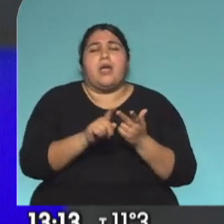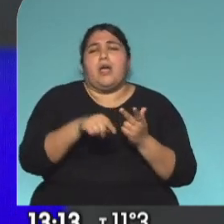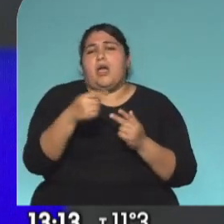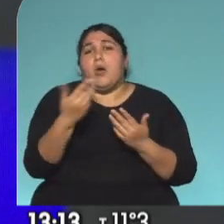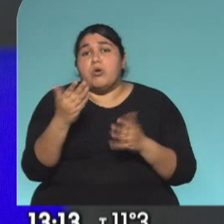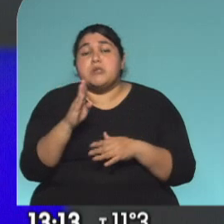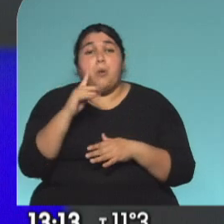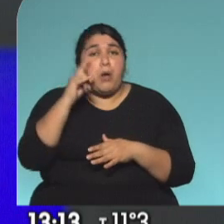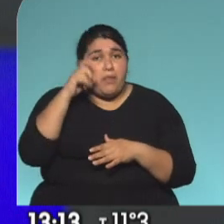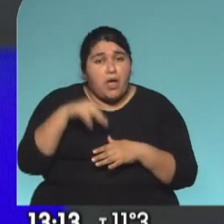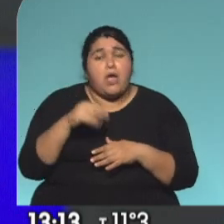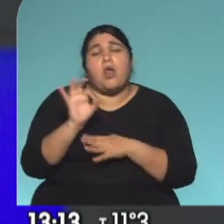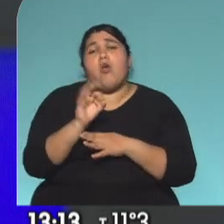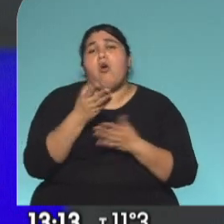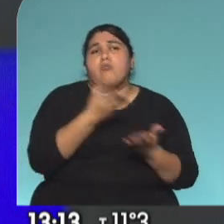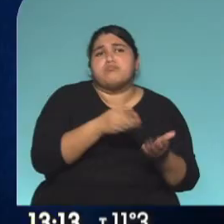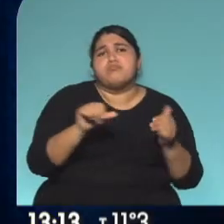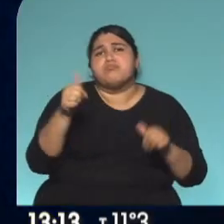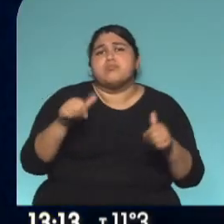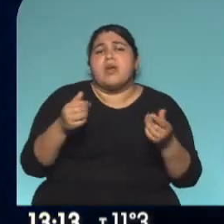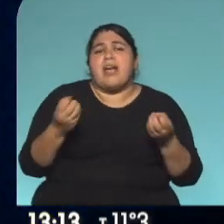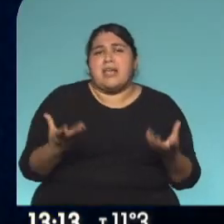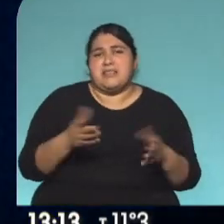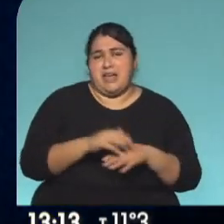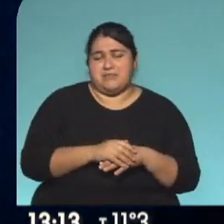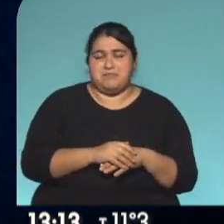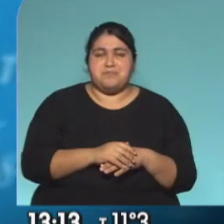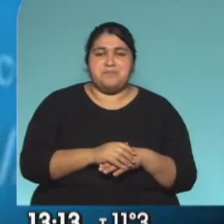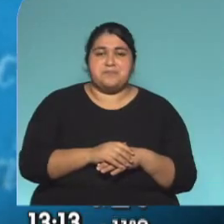de Biden, de Trump. Compartimos este informe.